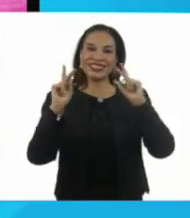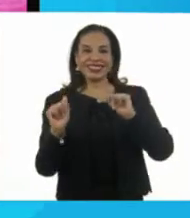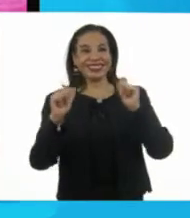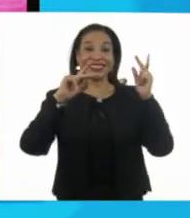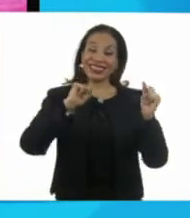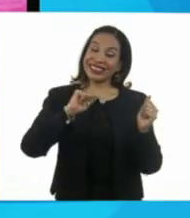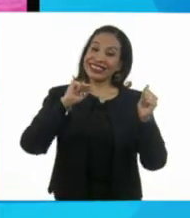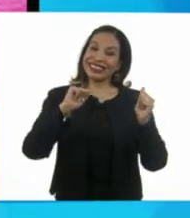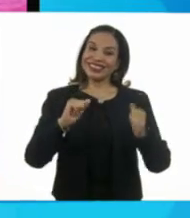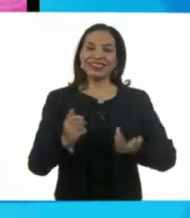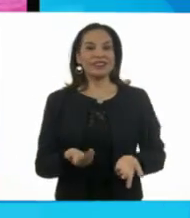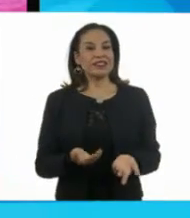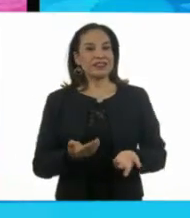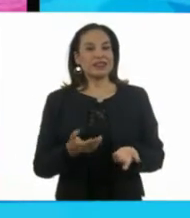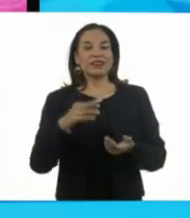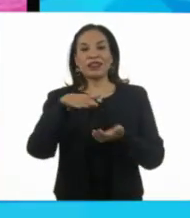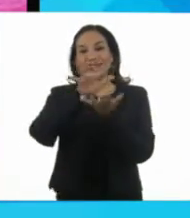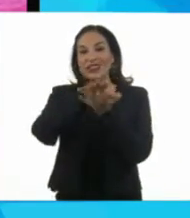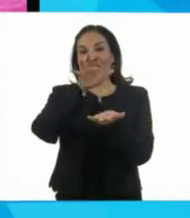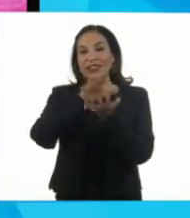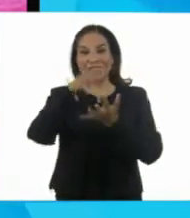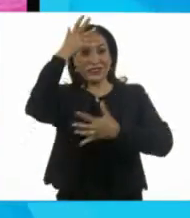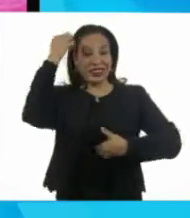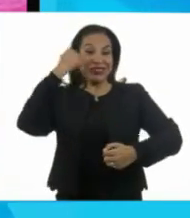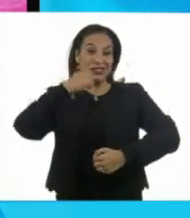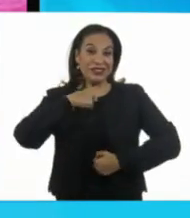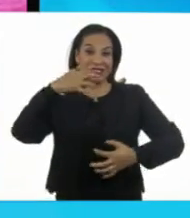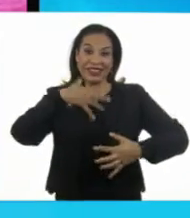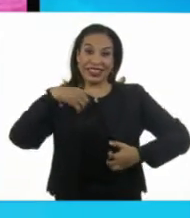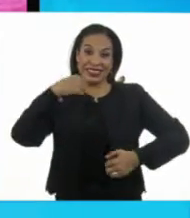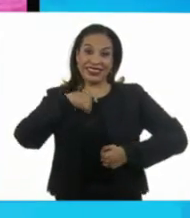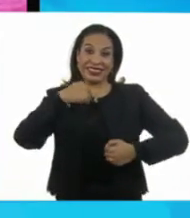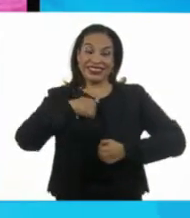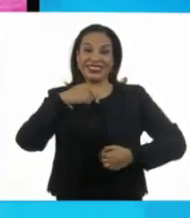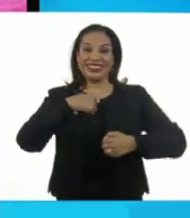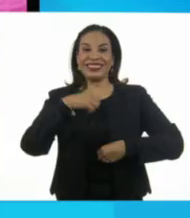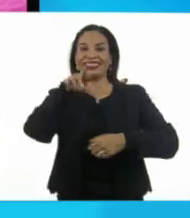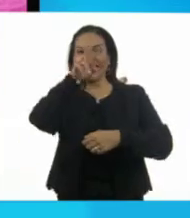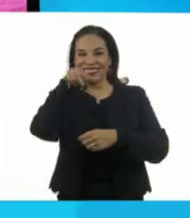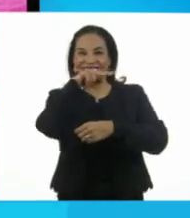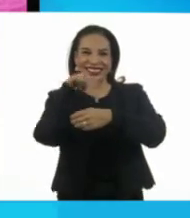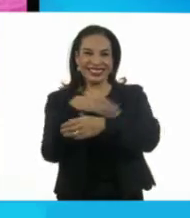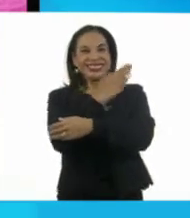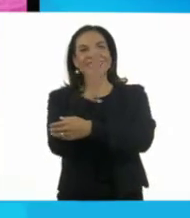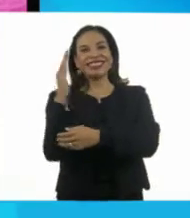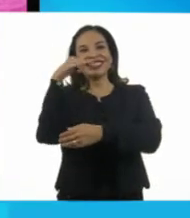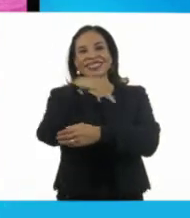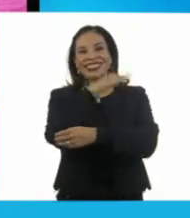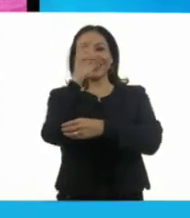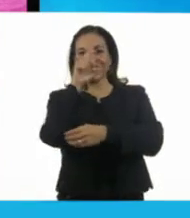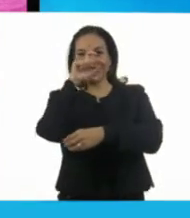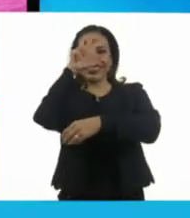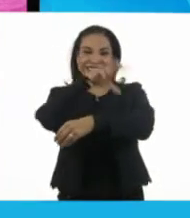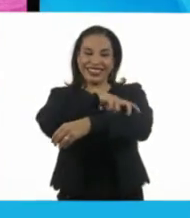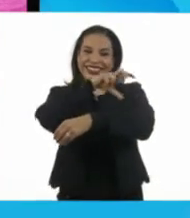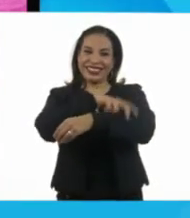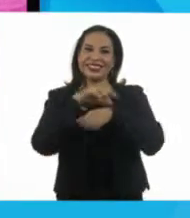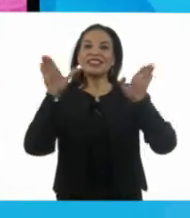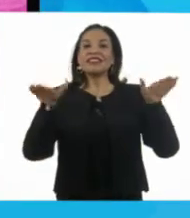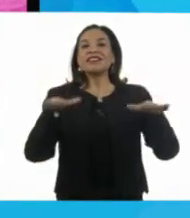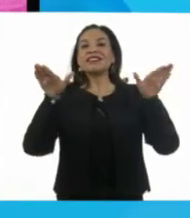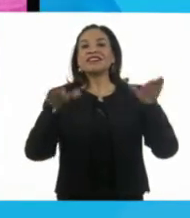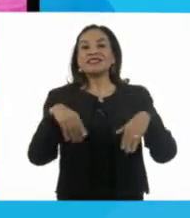¡Más rápido! Hay un cocodrilo y un orangután, una pícara serpiente y un águila